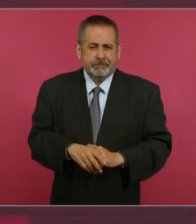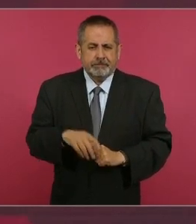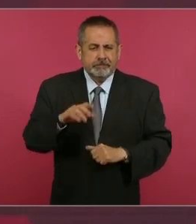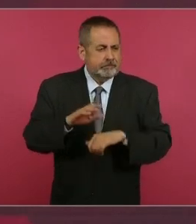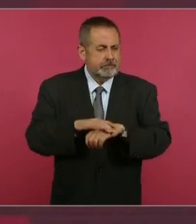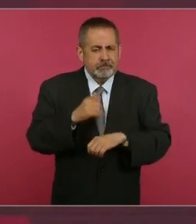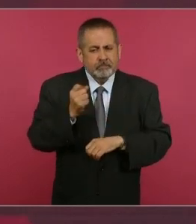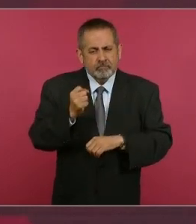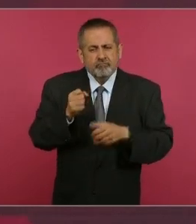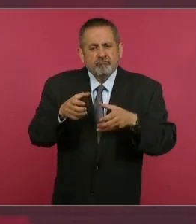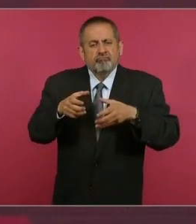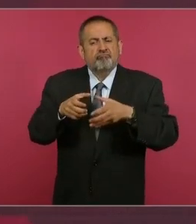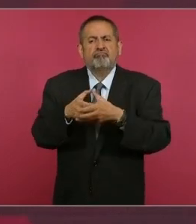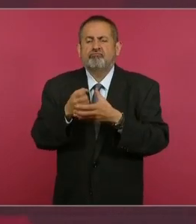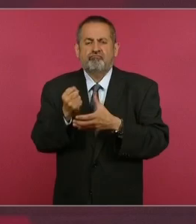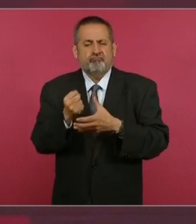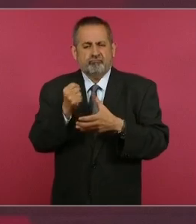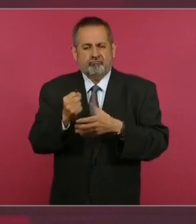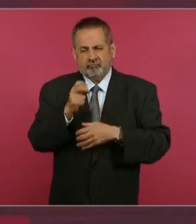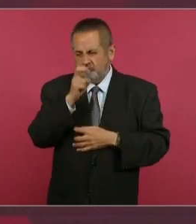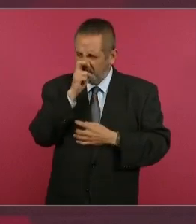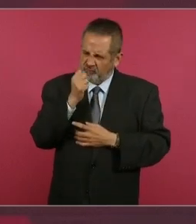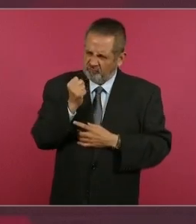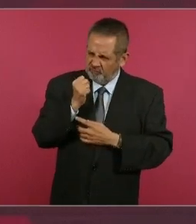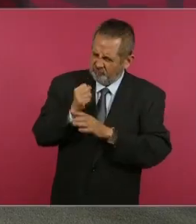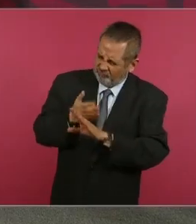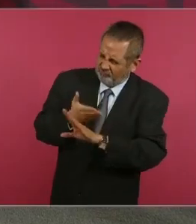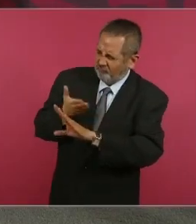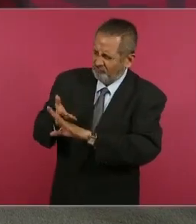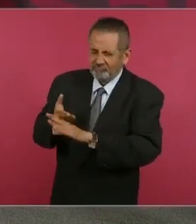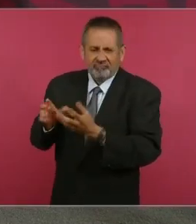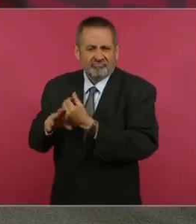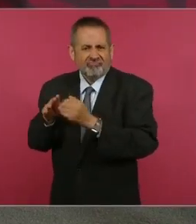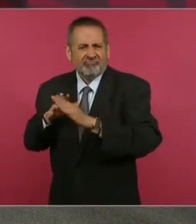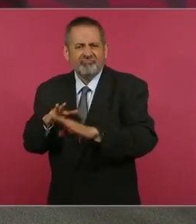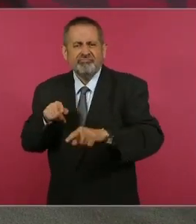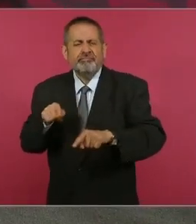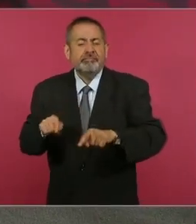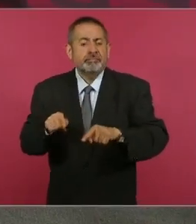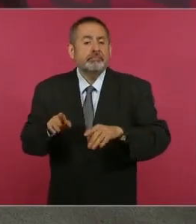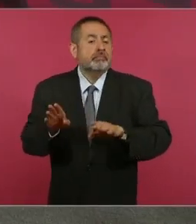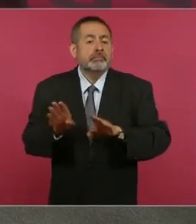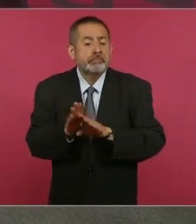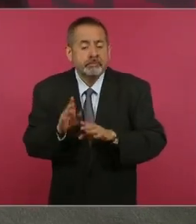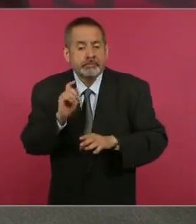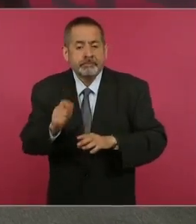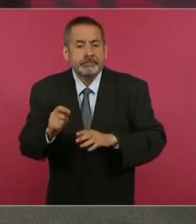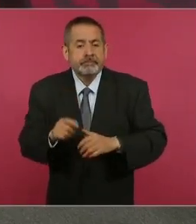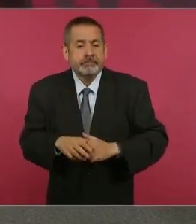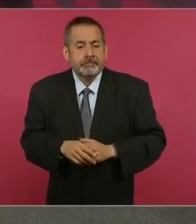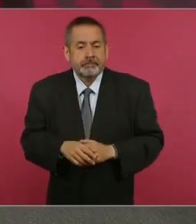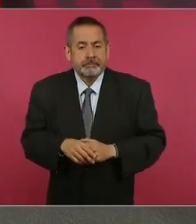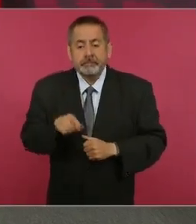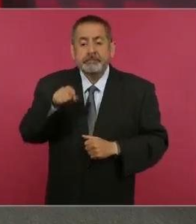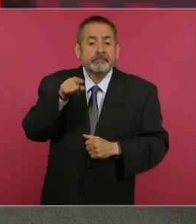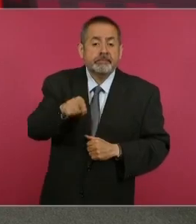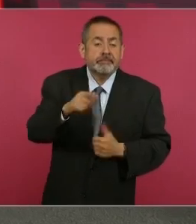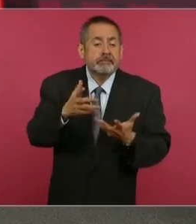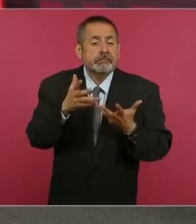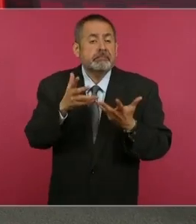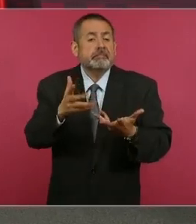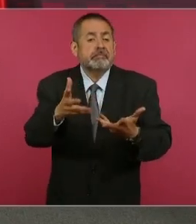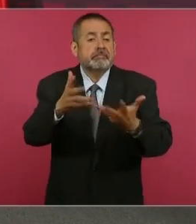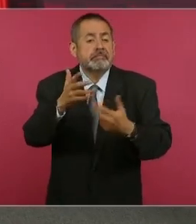intensificó su política antiinmigrantes a partir de que aspira a